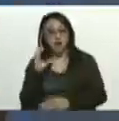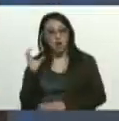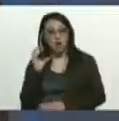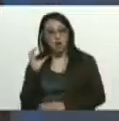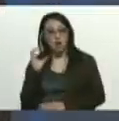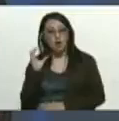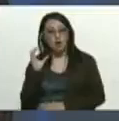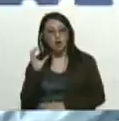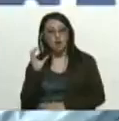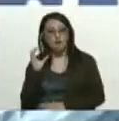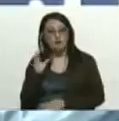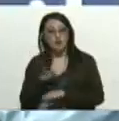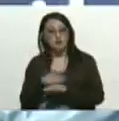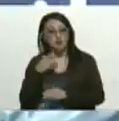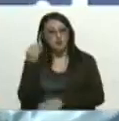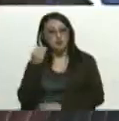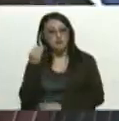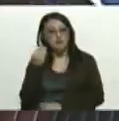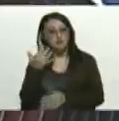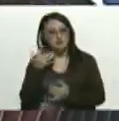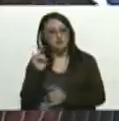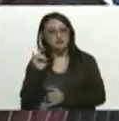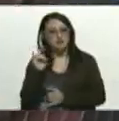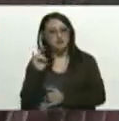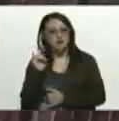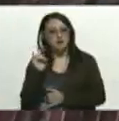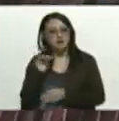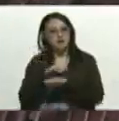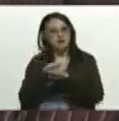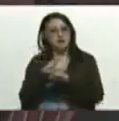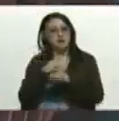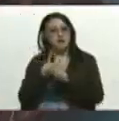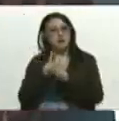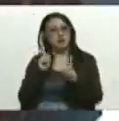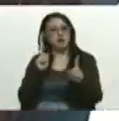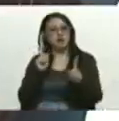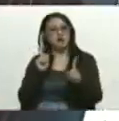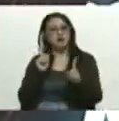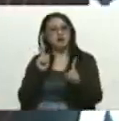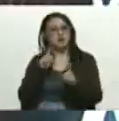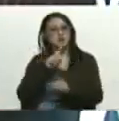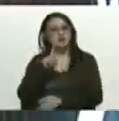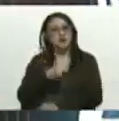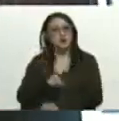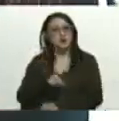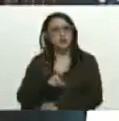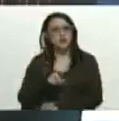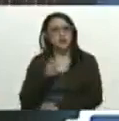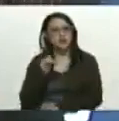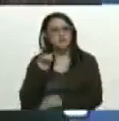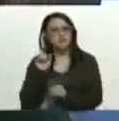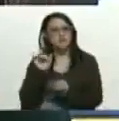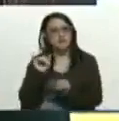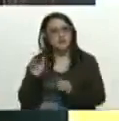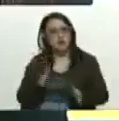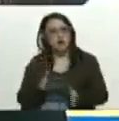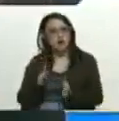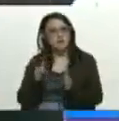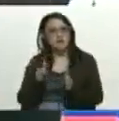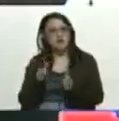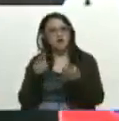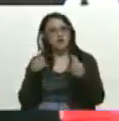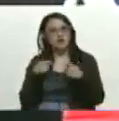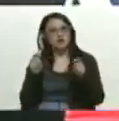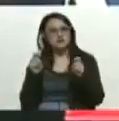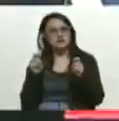Porque yo creo que sí ha existido, y disculpe que me aleje un poco de tu pregunta, aunque va en el mismo camino, es el